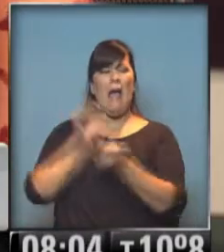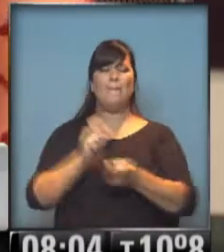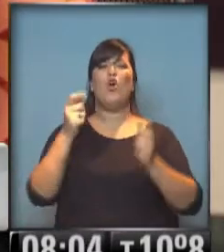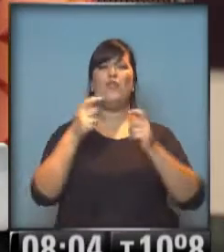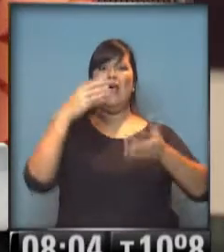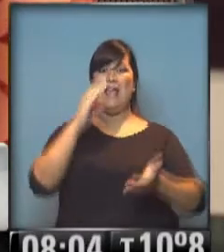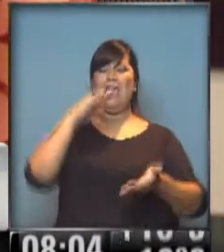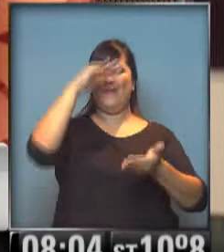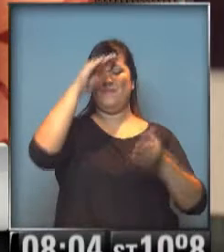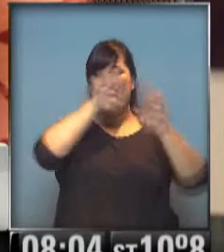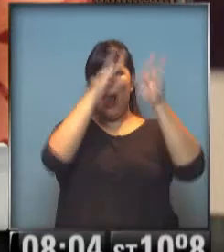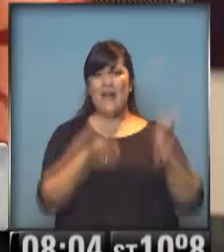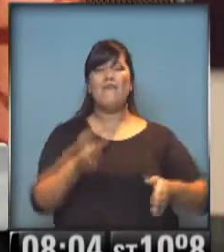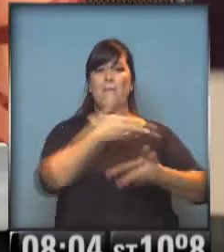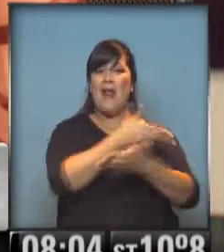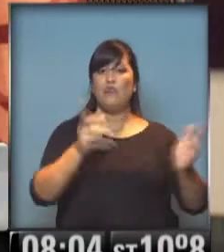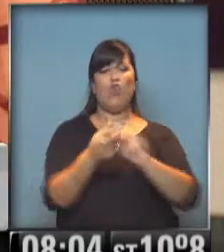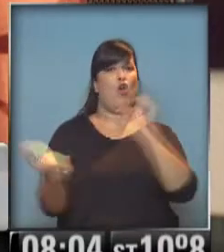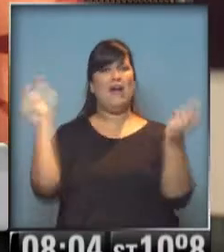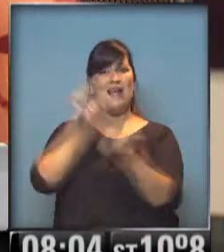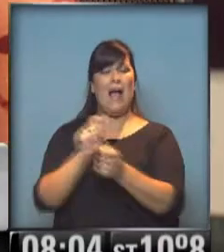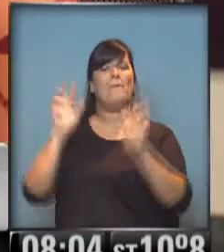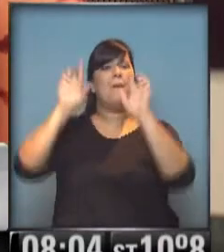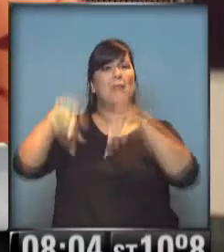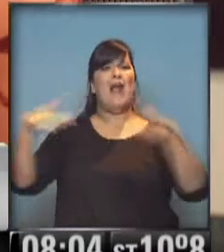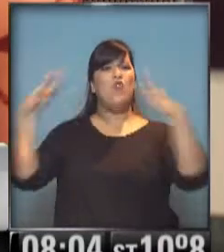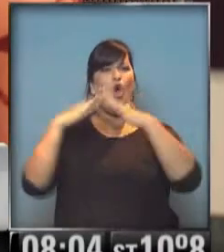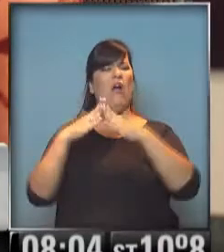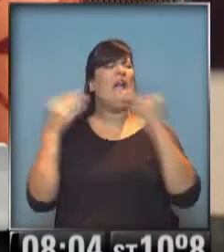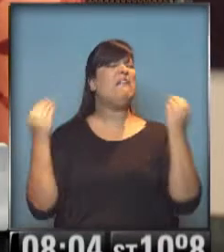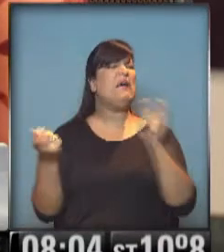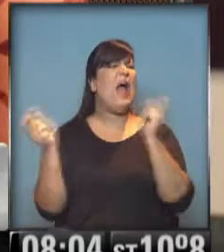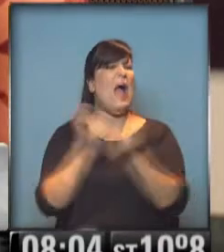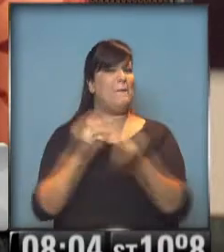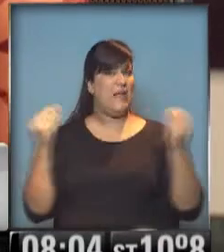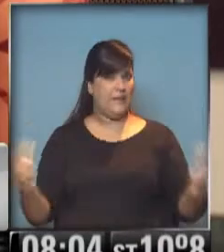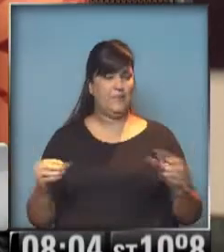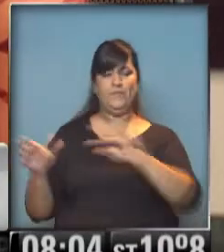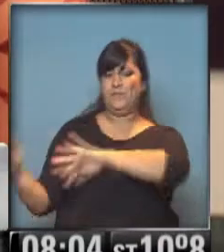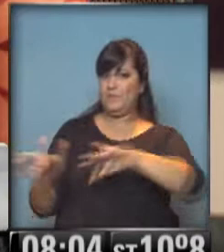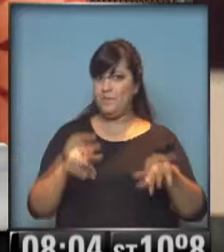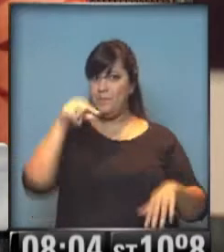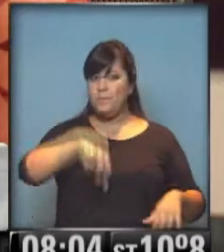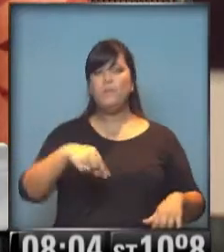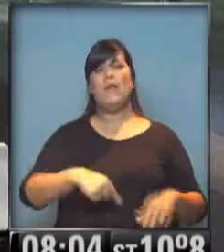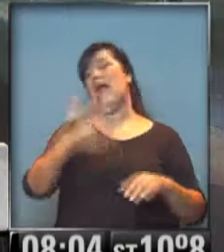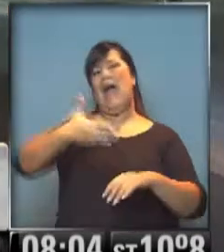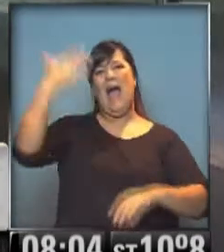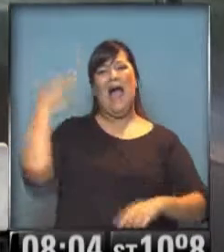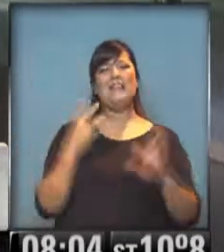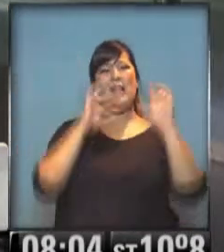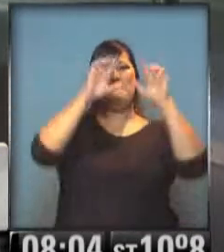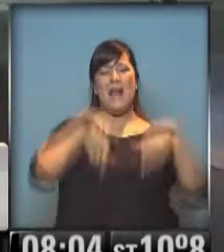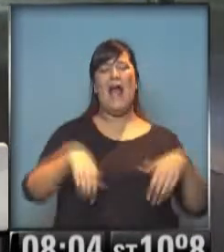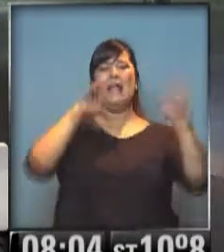programa hogar y en la práctica que cambia bueno a ver en principio el programa anterior garrafa para todos era